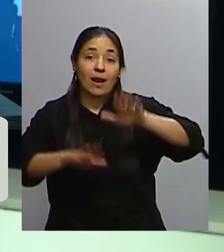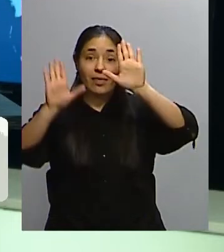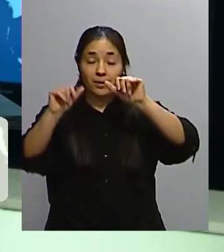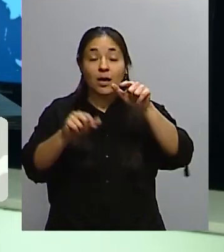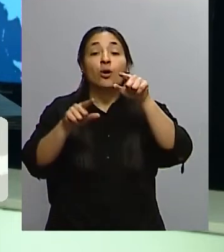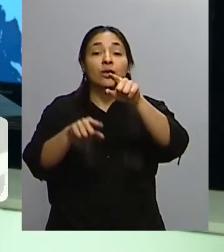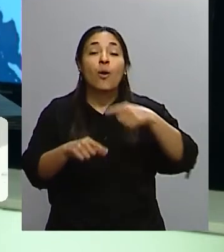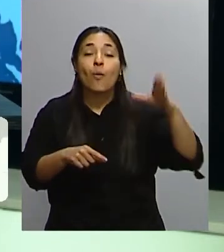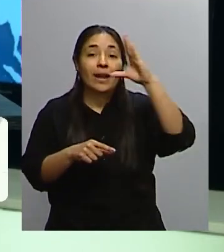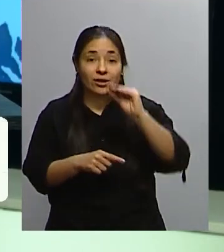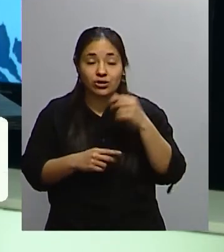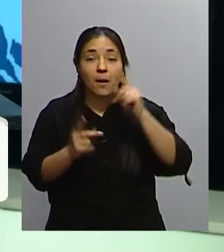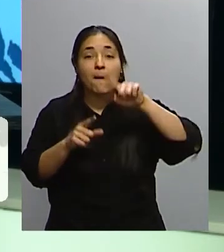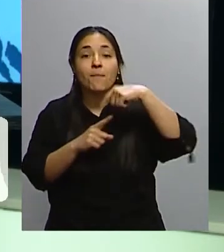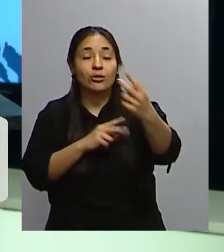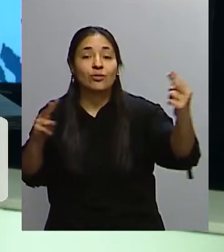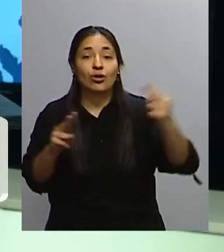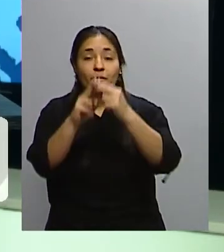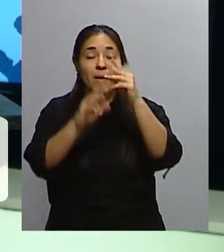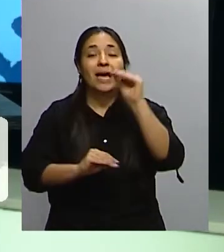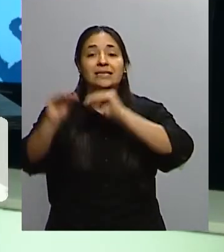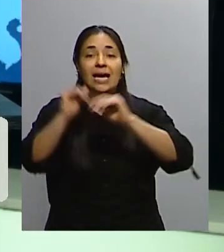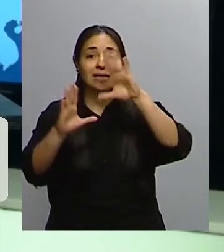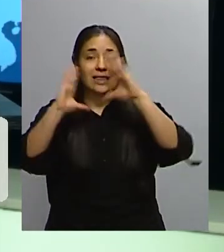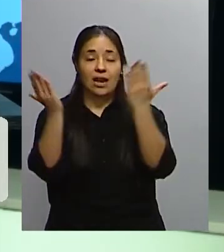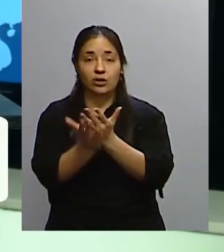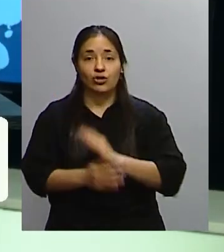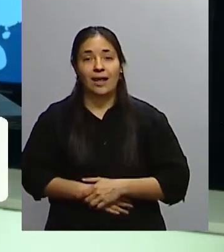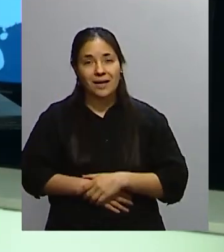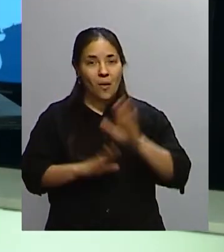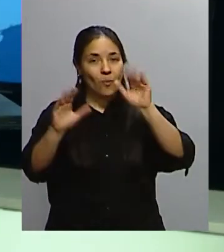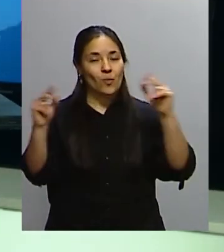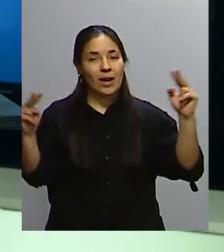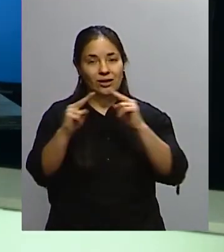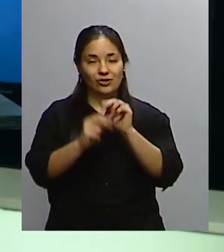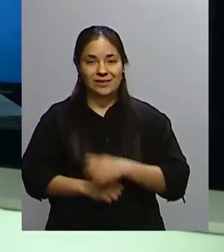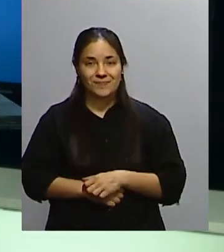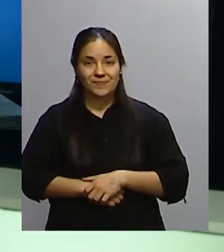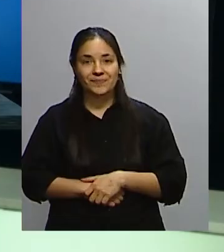tengan muy buenas noches y será hasta la próxima edición de Chat Internacional. Así es, buenas noches.